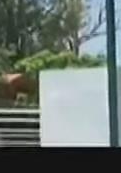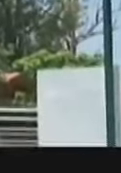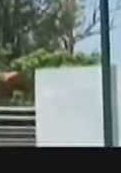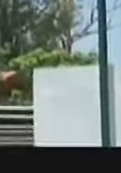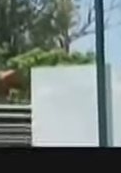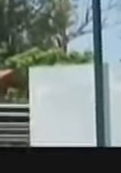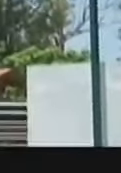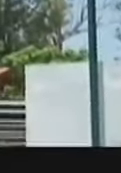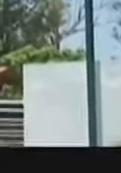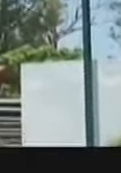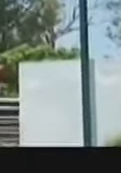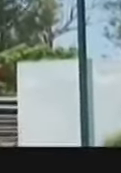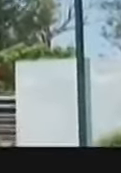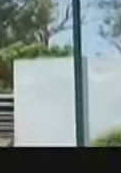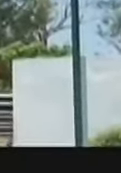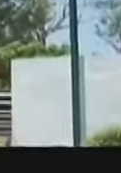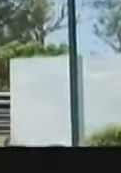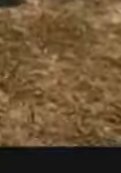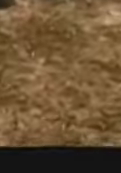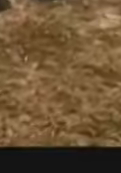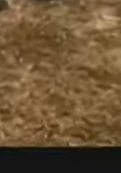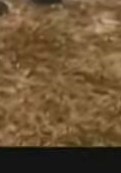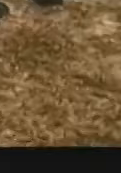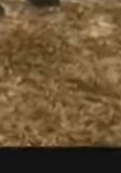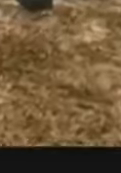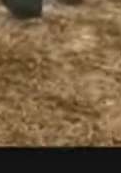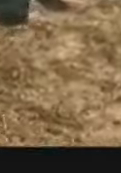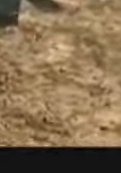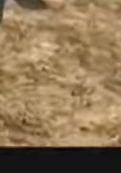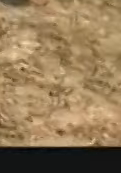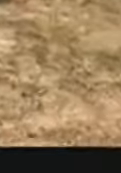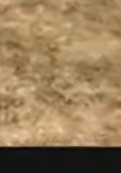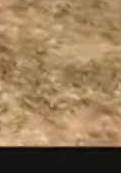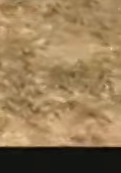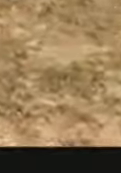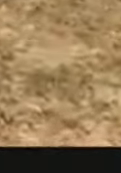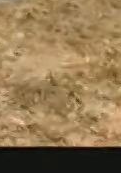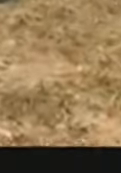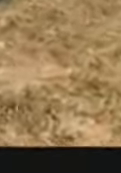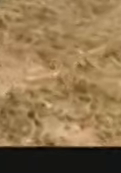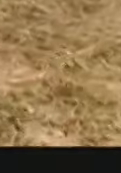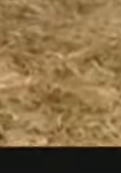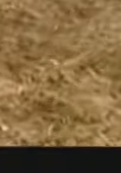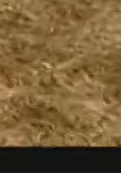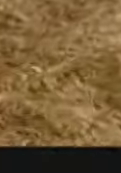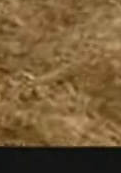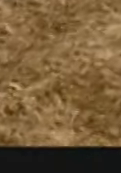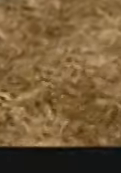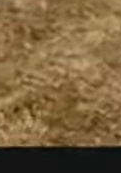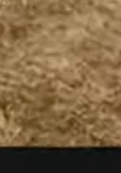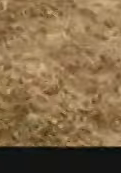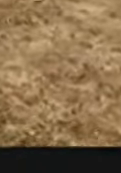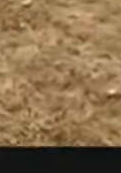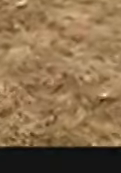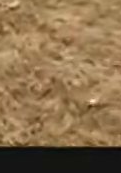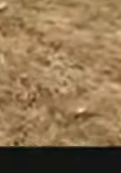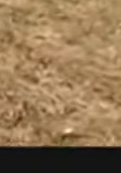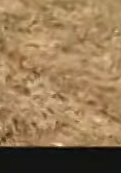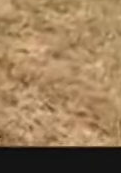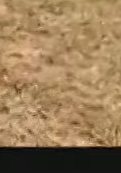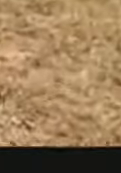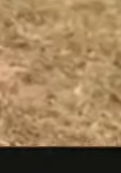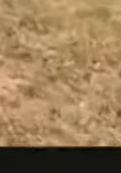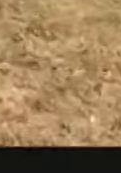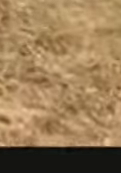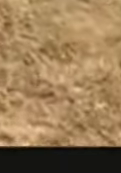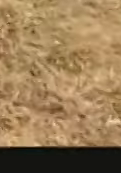de misiones de nueva generación que se apuntan al desarrollo integral de la nación y a la construcción de la felicidad social para